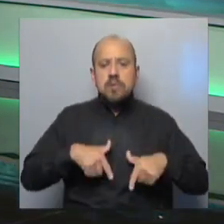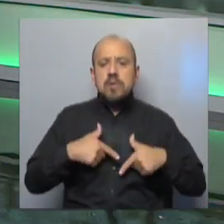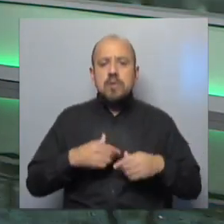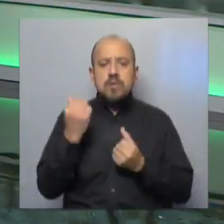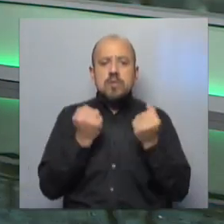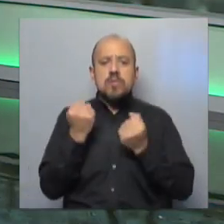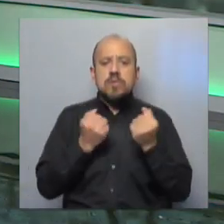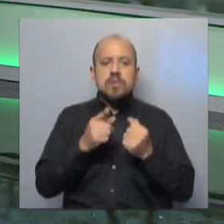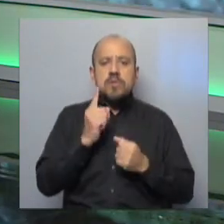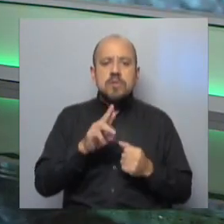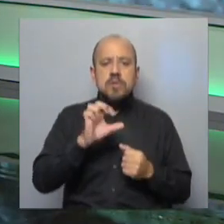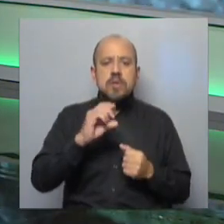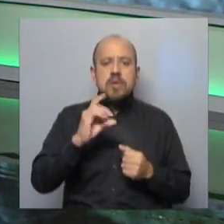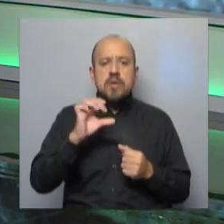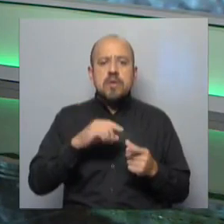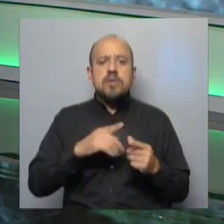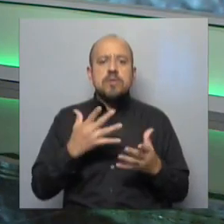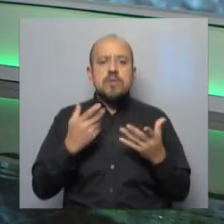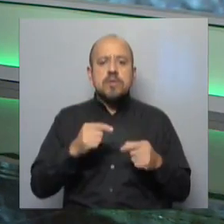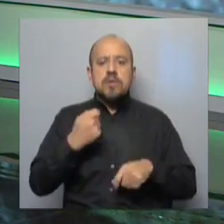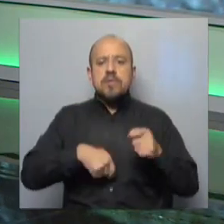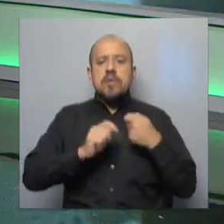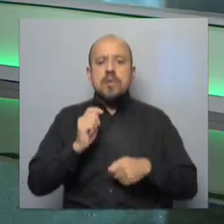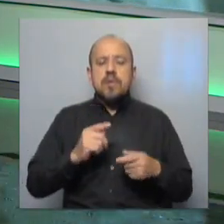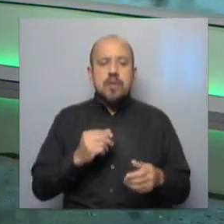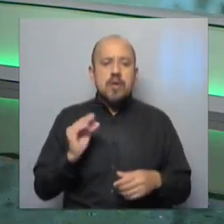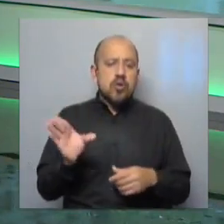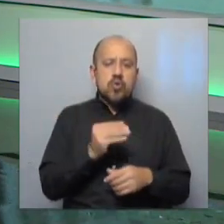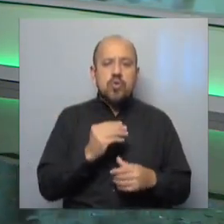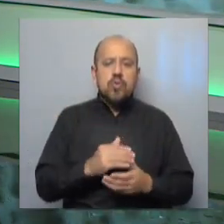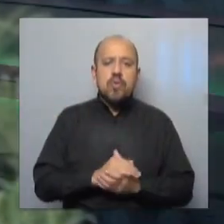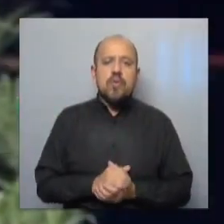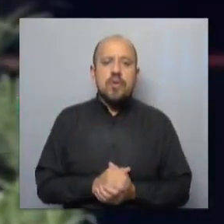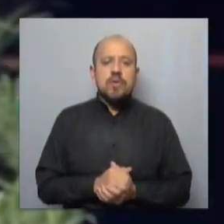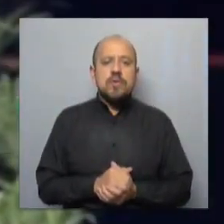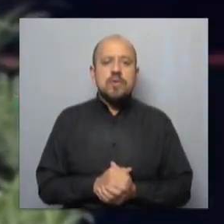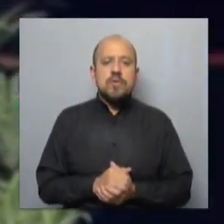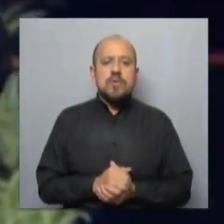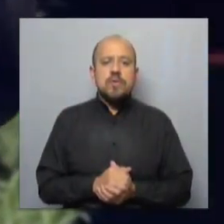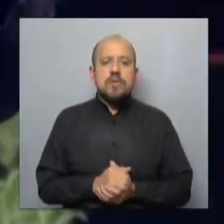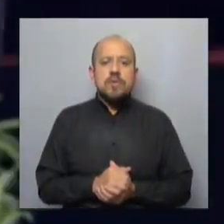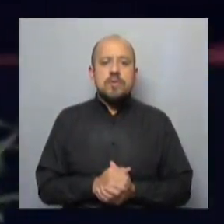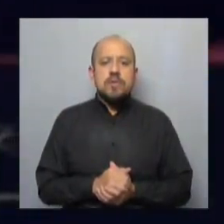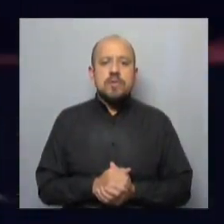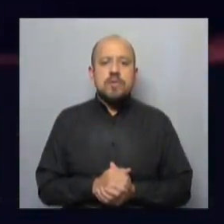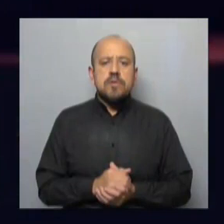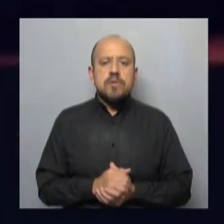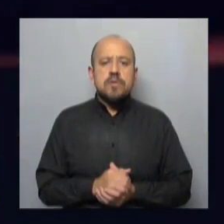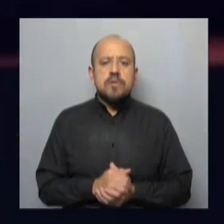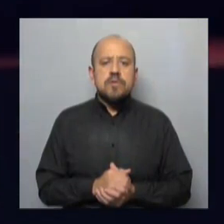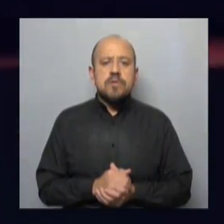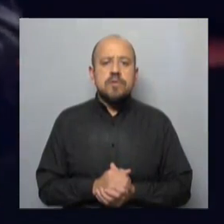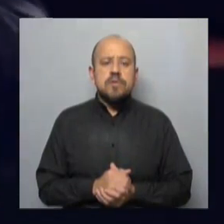paulo guedes a quien acusó de querer vender hasta las alfombras de planalto que crear te mete a comprarle a